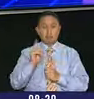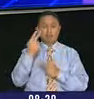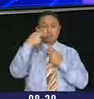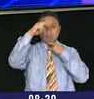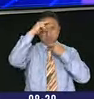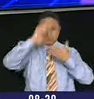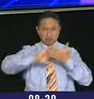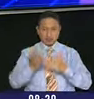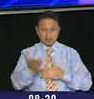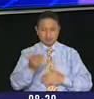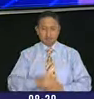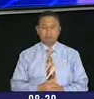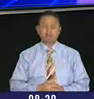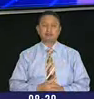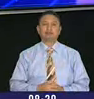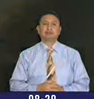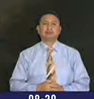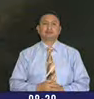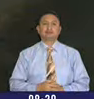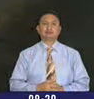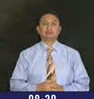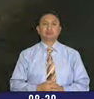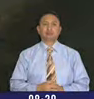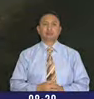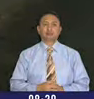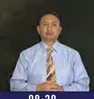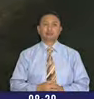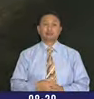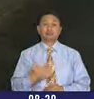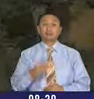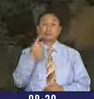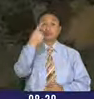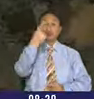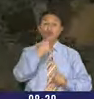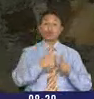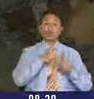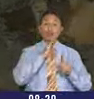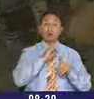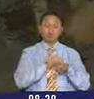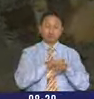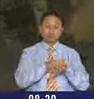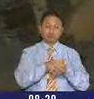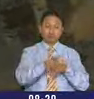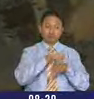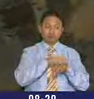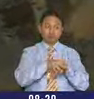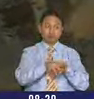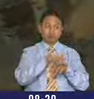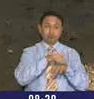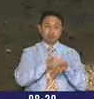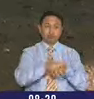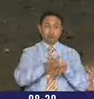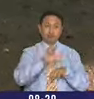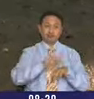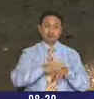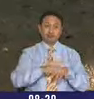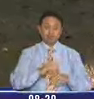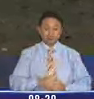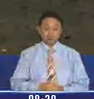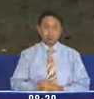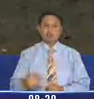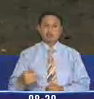de la comunidad. Veamos. Luego de más de un mes que el agua se desperdiciaba día y noche debido a una fuga de agua